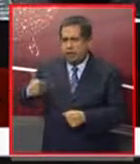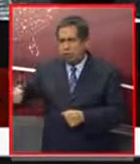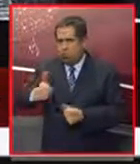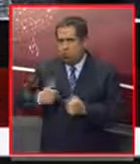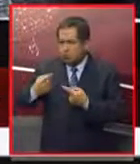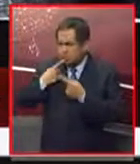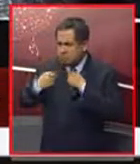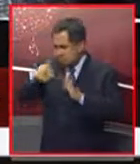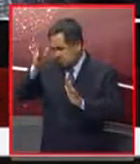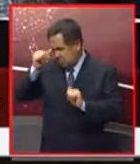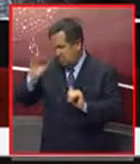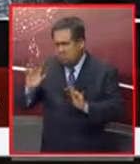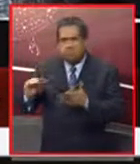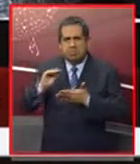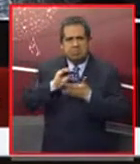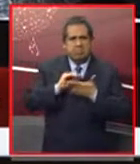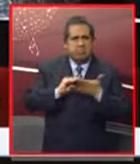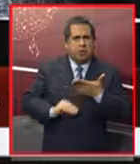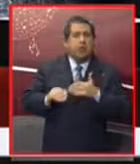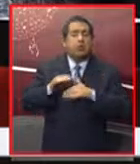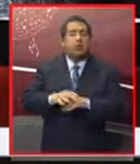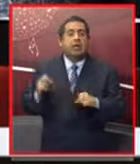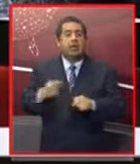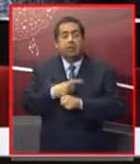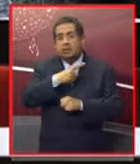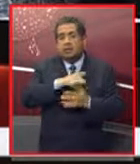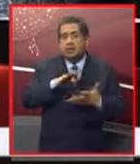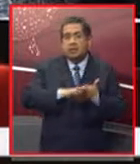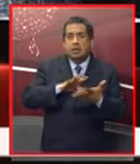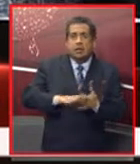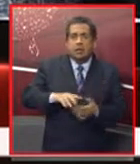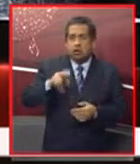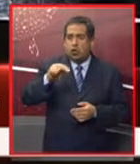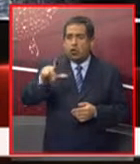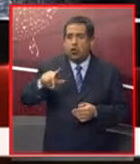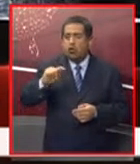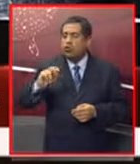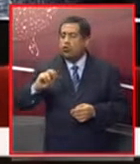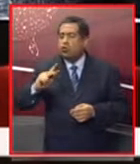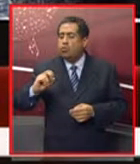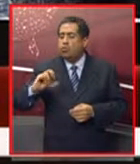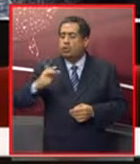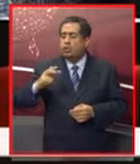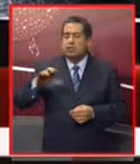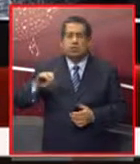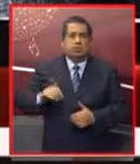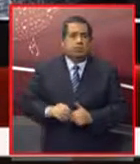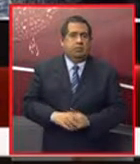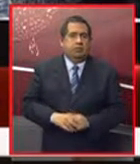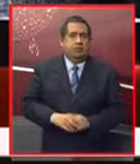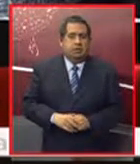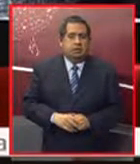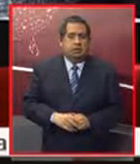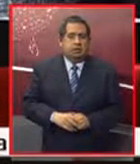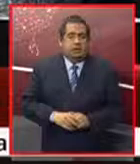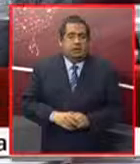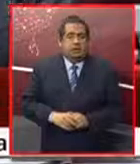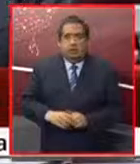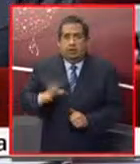parlamentarios relativo a los acontecimientos ocurridos en el penal de Topo Chico, Nuevo León. Y acordado, la Cámara